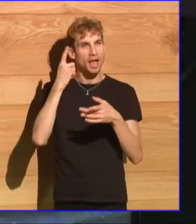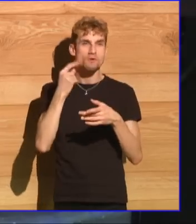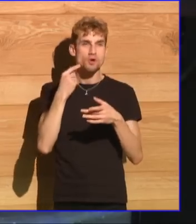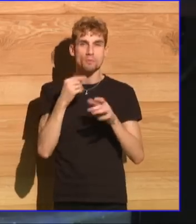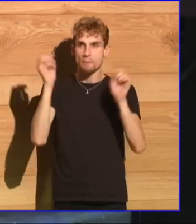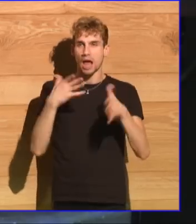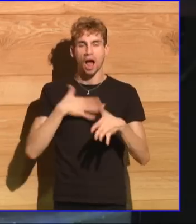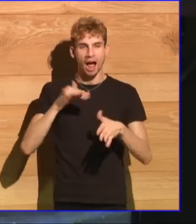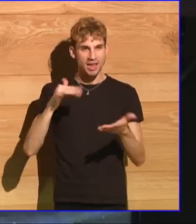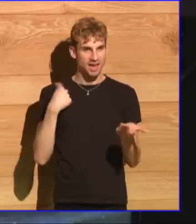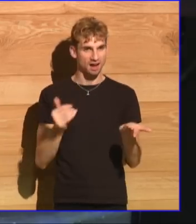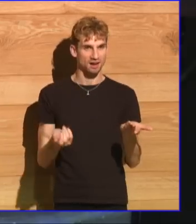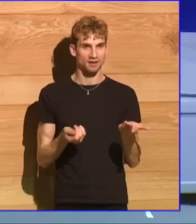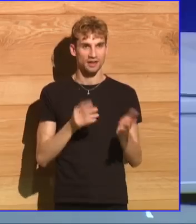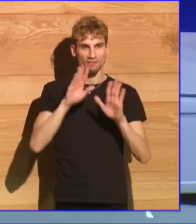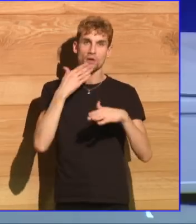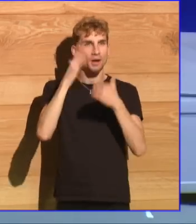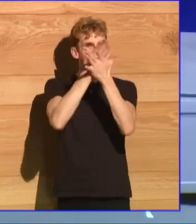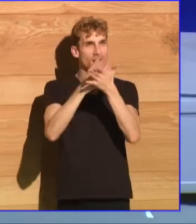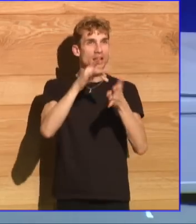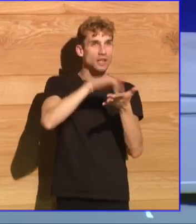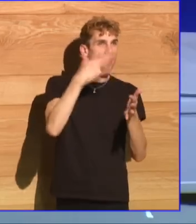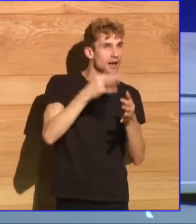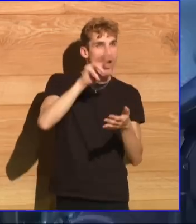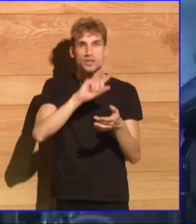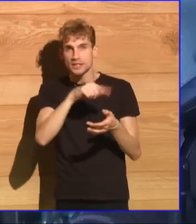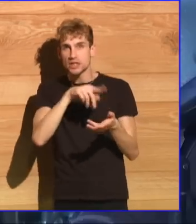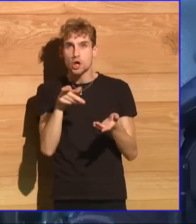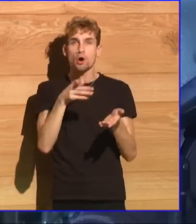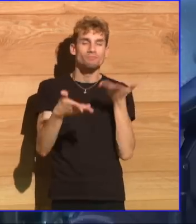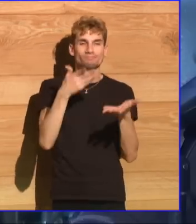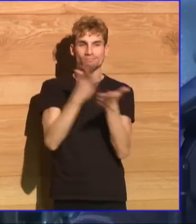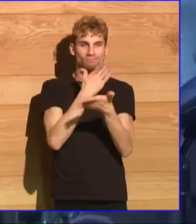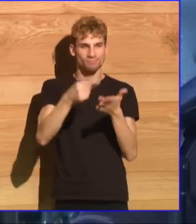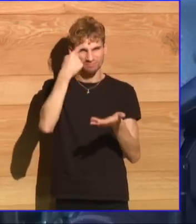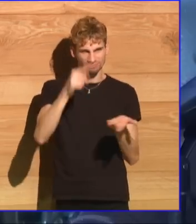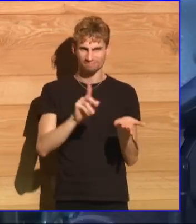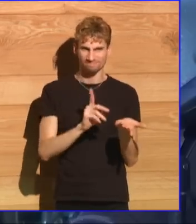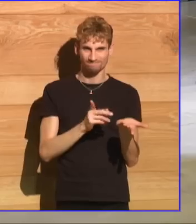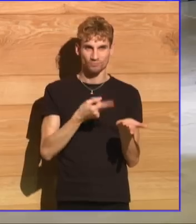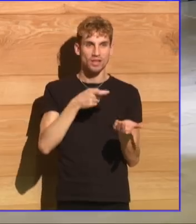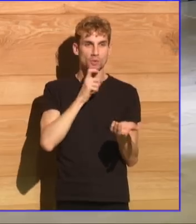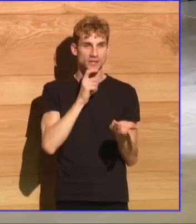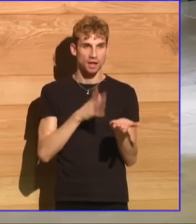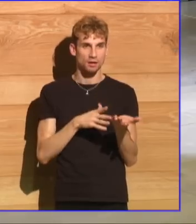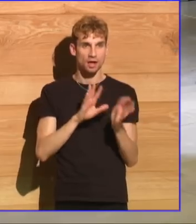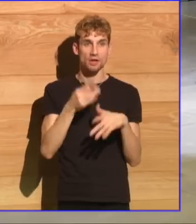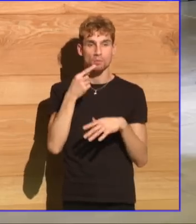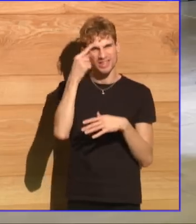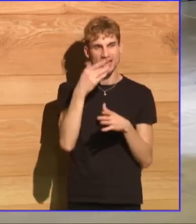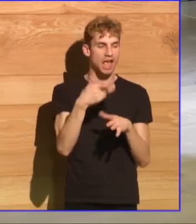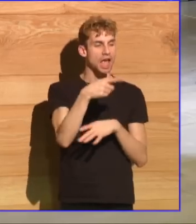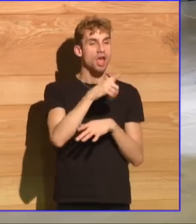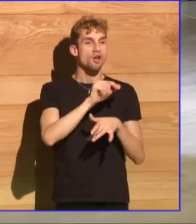cuesta discriminar qué ha sucedido y qué no. Por eso cuando ves estas películas y te das cuenta que la única manera de hacerlas es esa, por supuesto que también trabajan